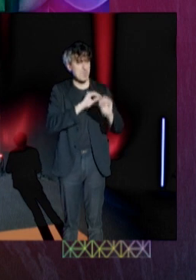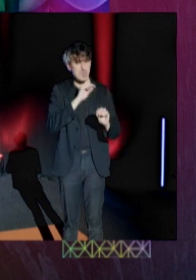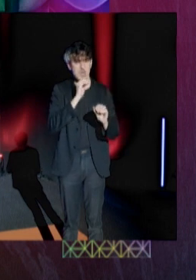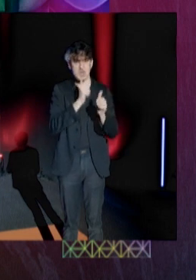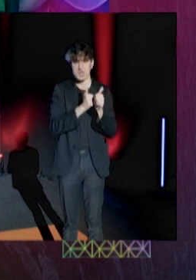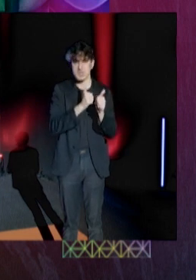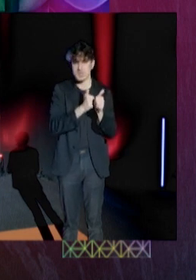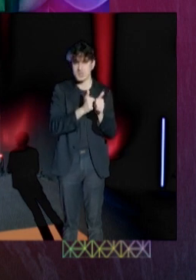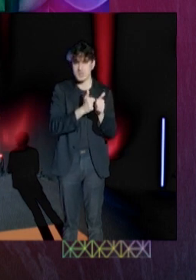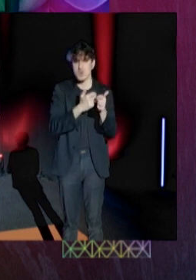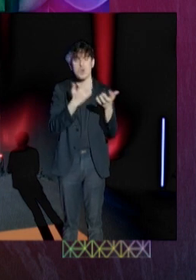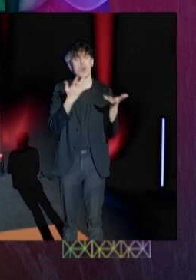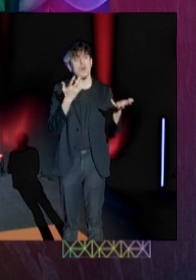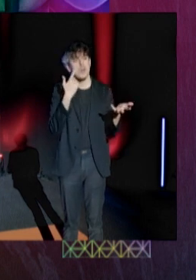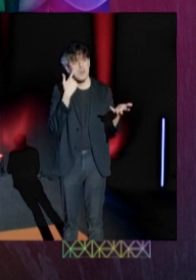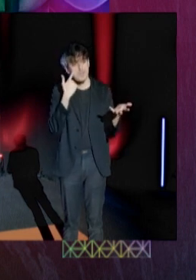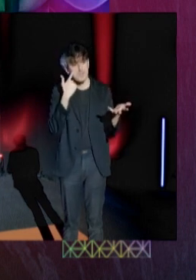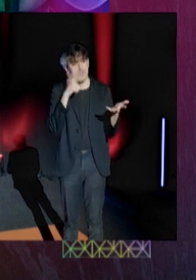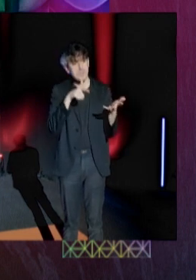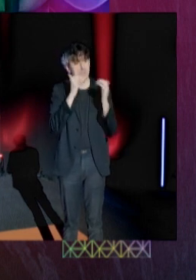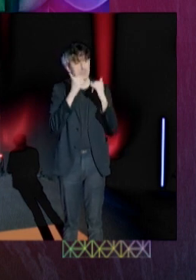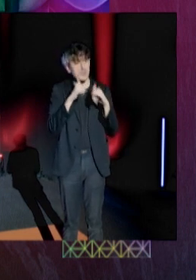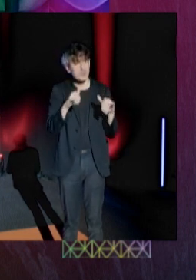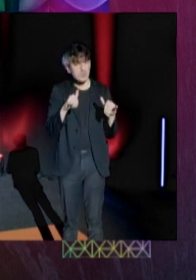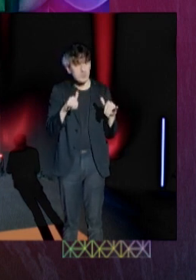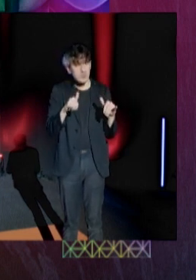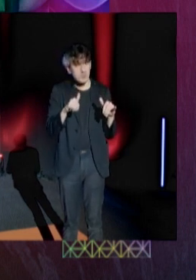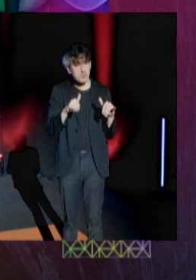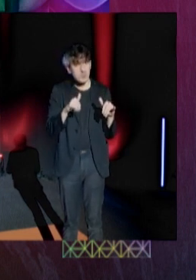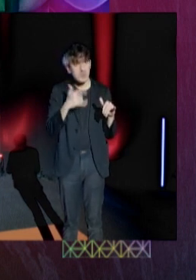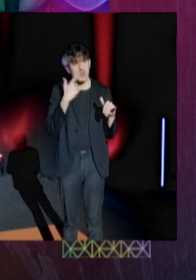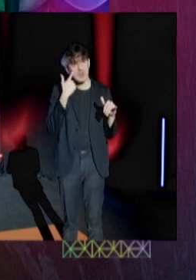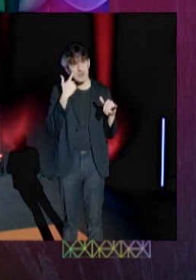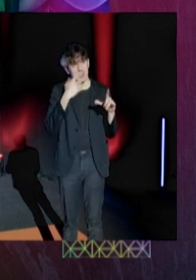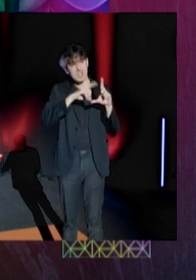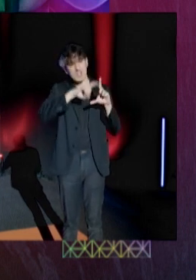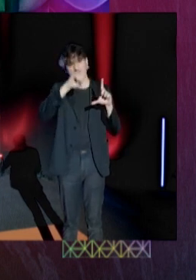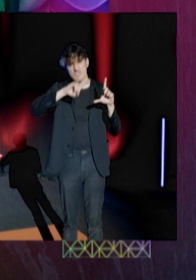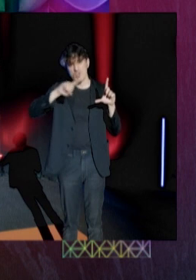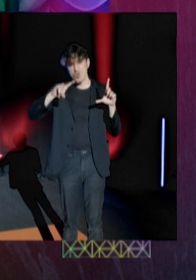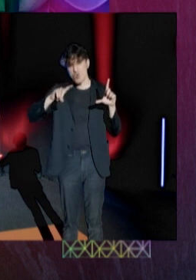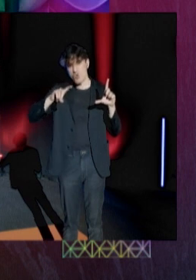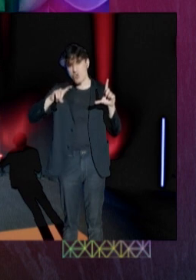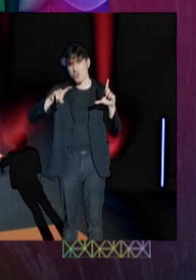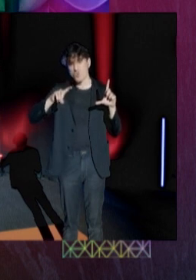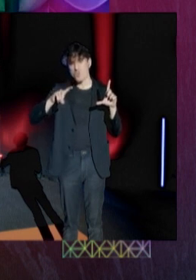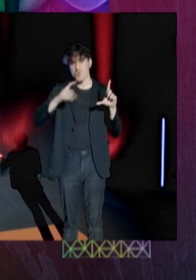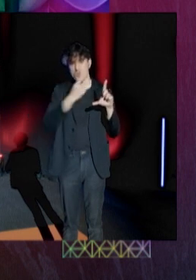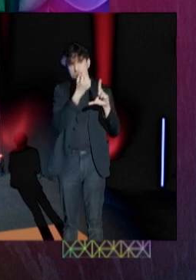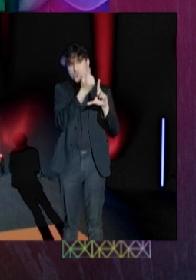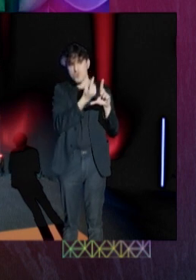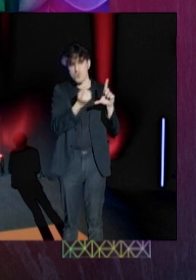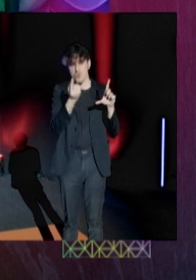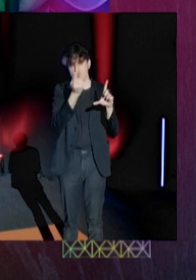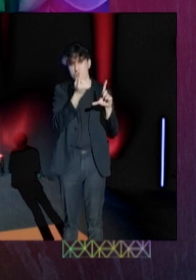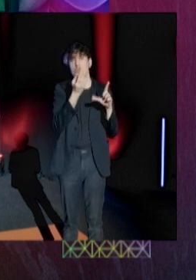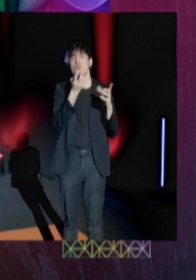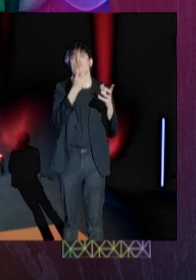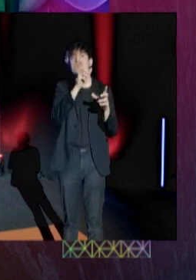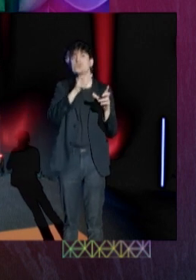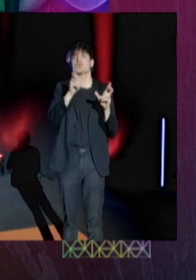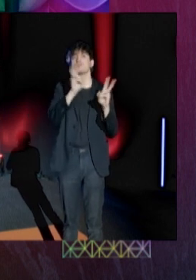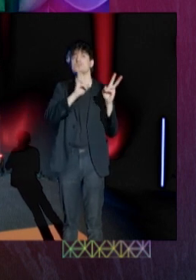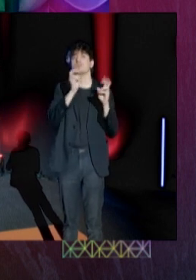bi Oye de este evento Hazme un gráfico un poco una un cuadro de mandos de Cuánta gente ha